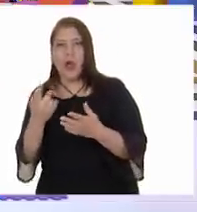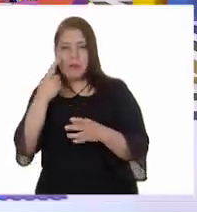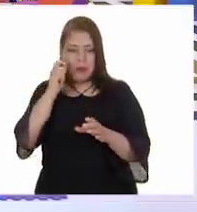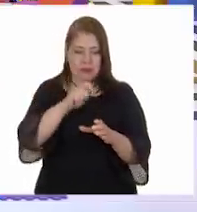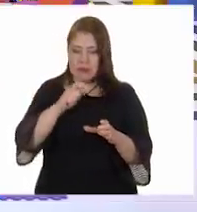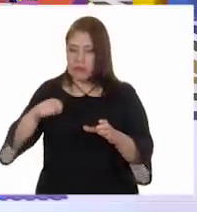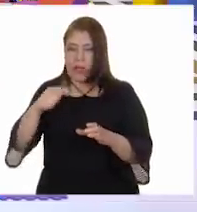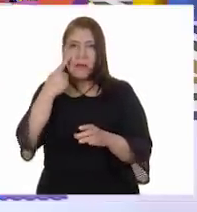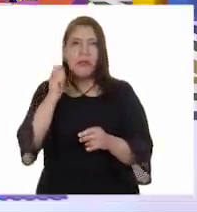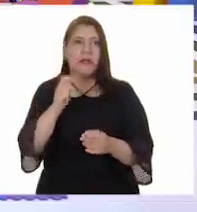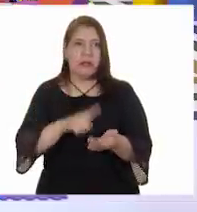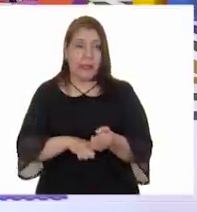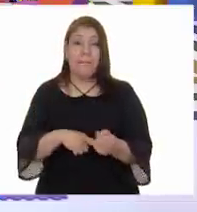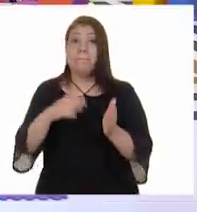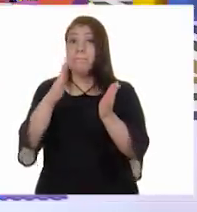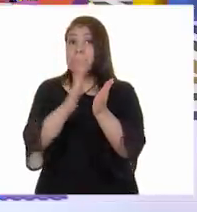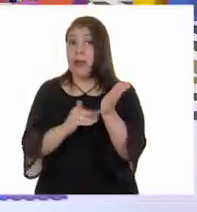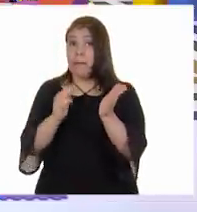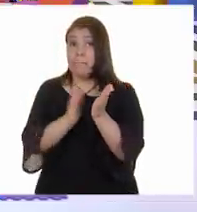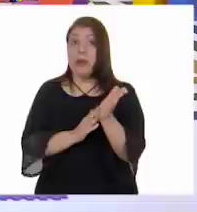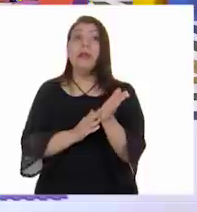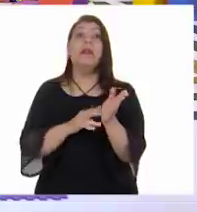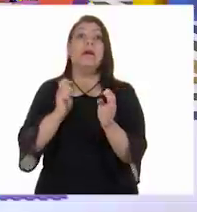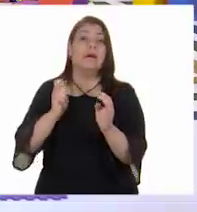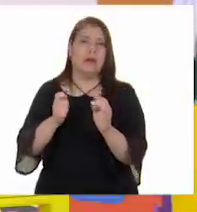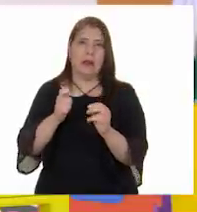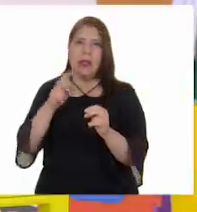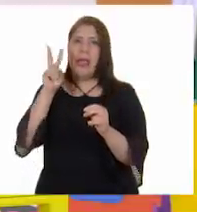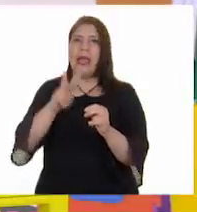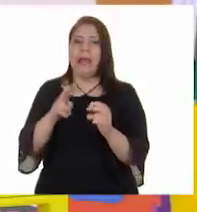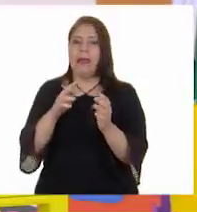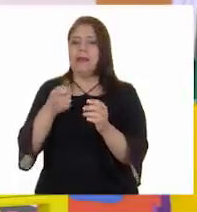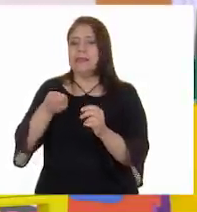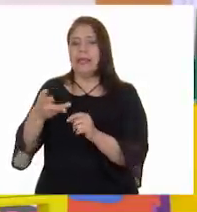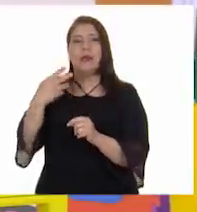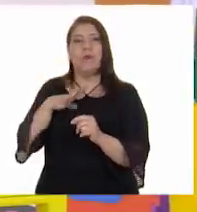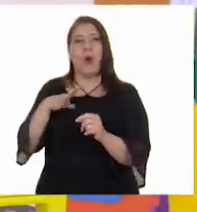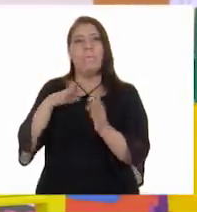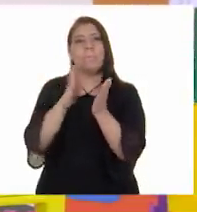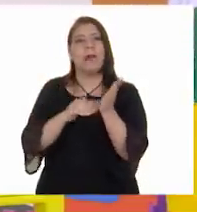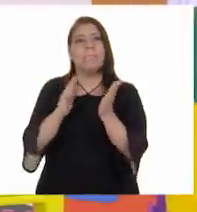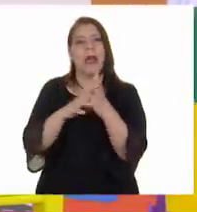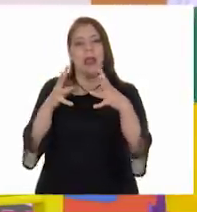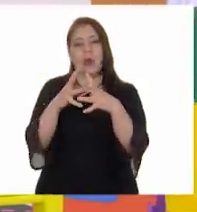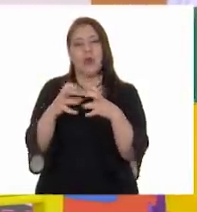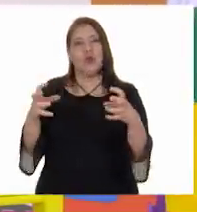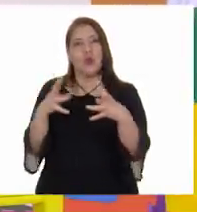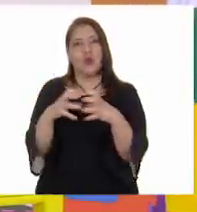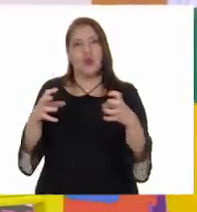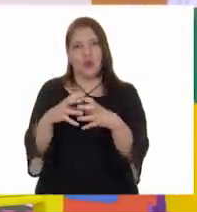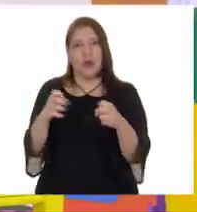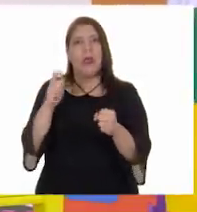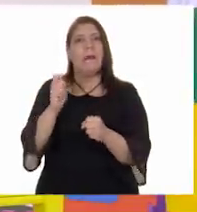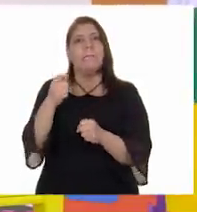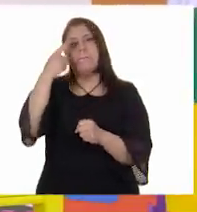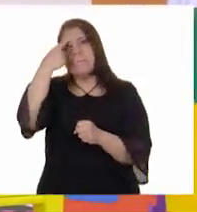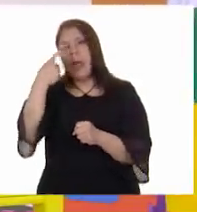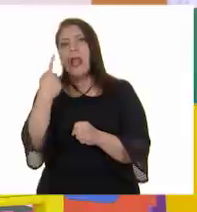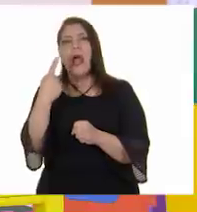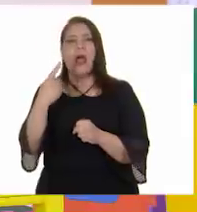trabajar. El papel con el que voy a trabajar es un papel de algodón. Es un papel que se trabaja para